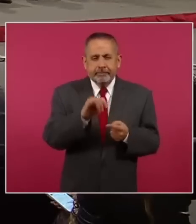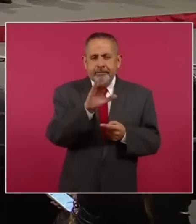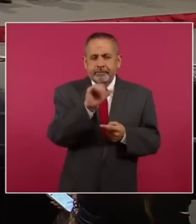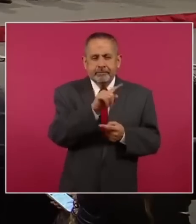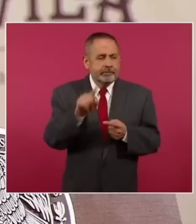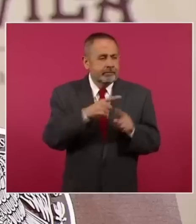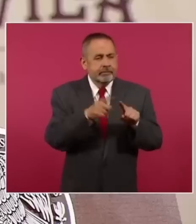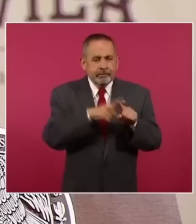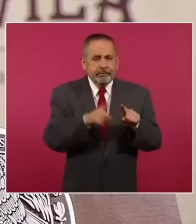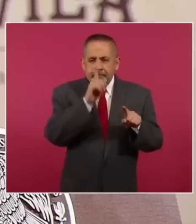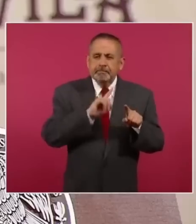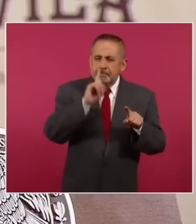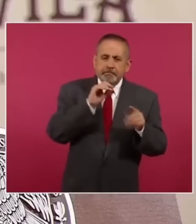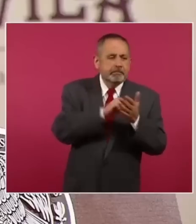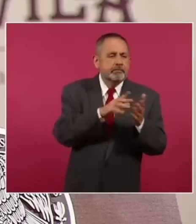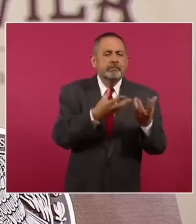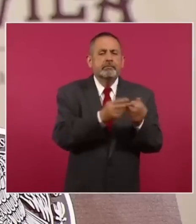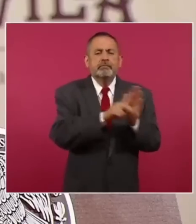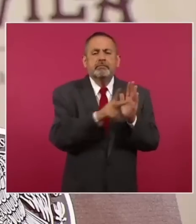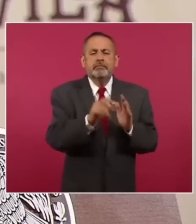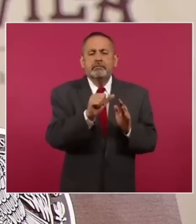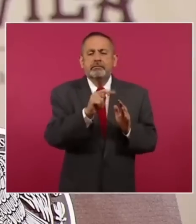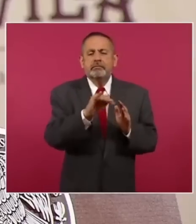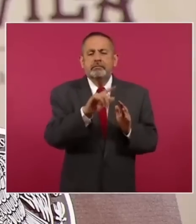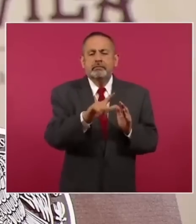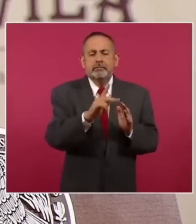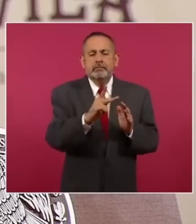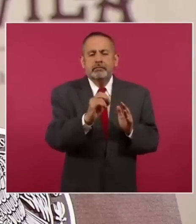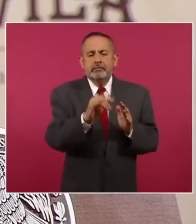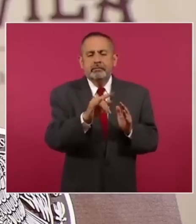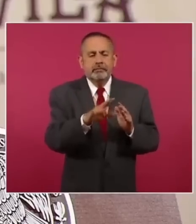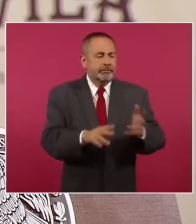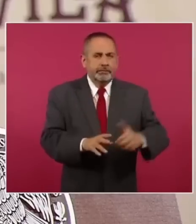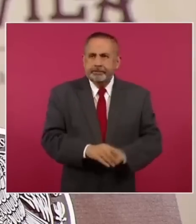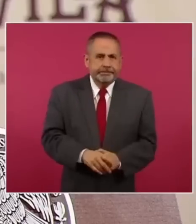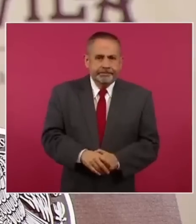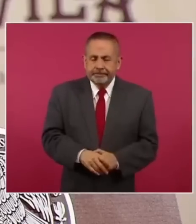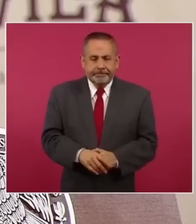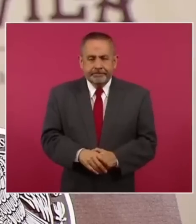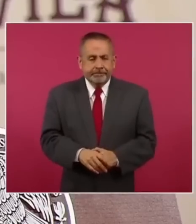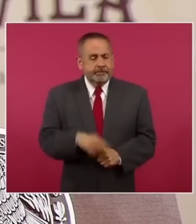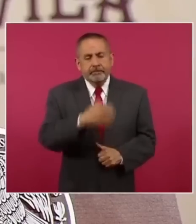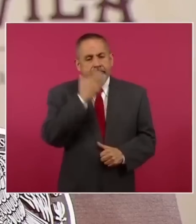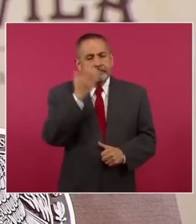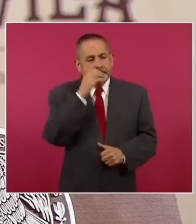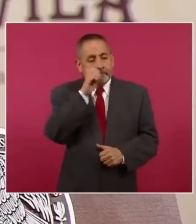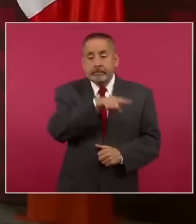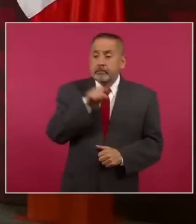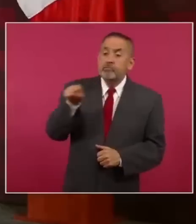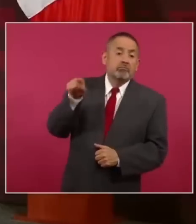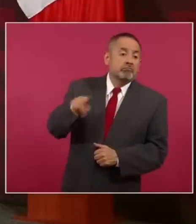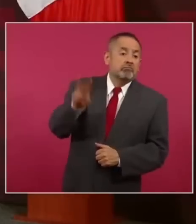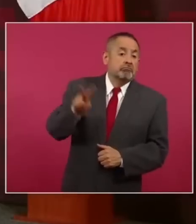nota de Animal Político. De los iniciadores de la tradición de inundar la refinería